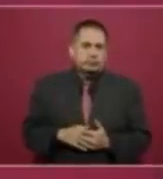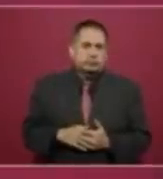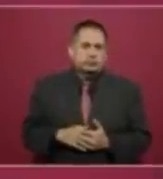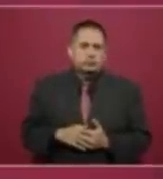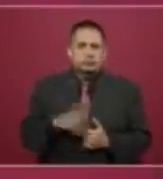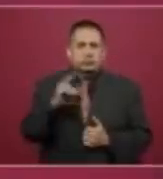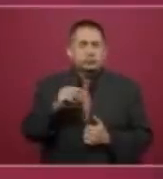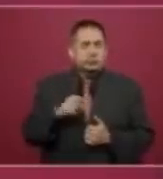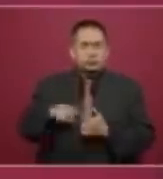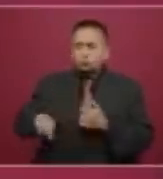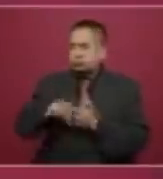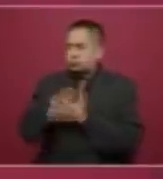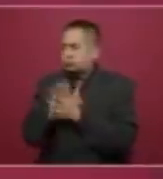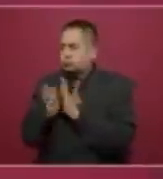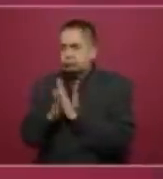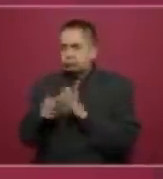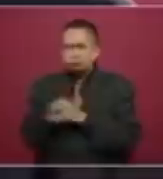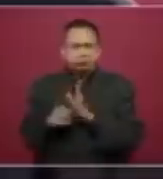caer en complicidades.